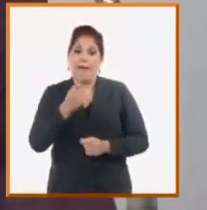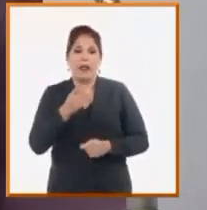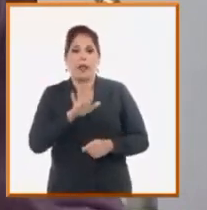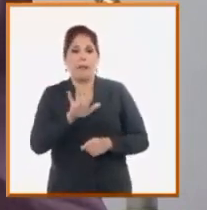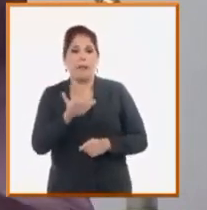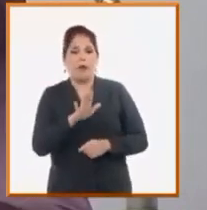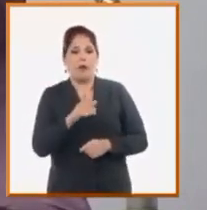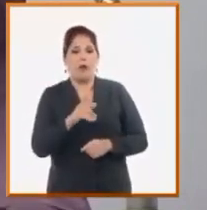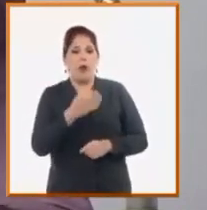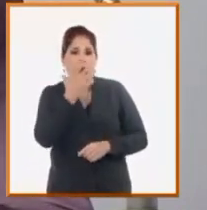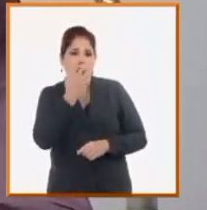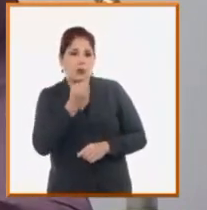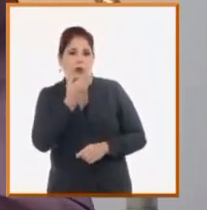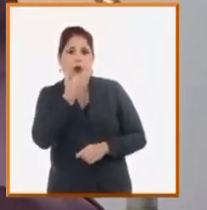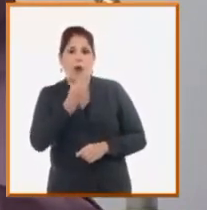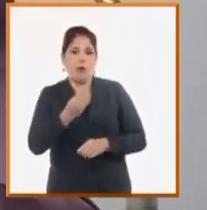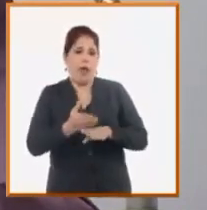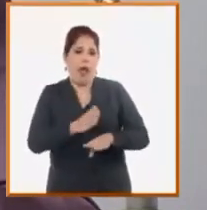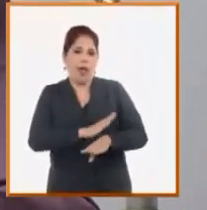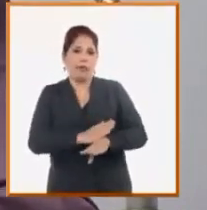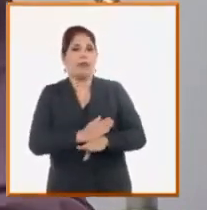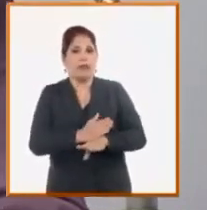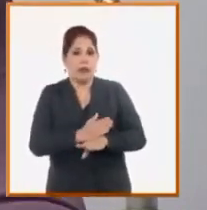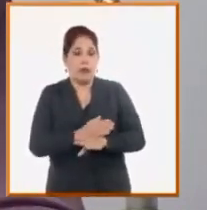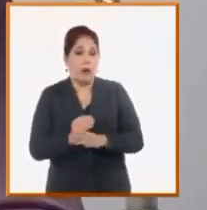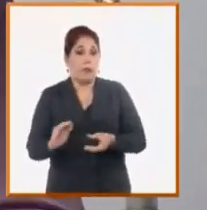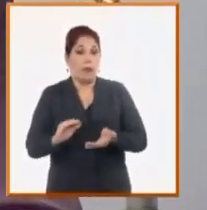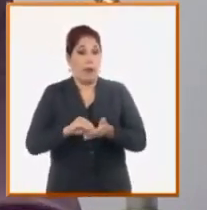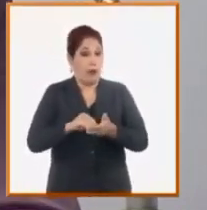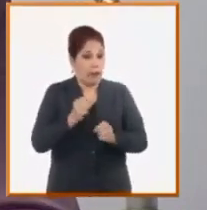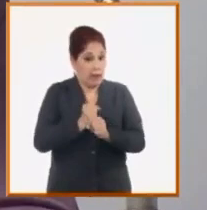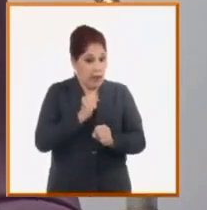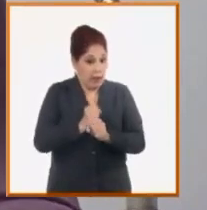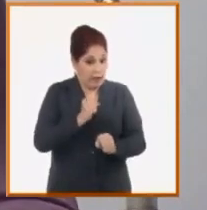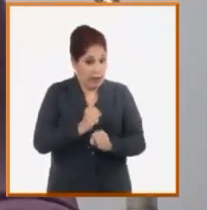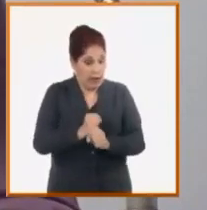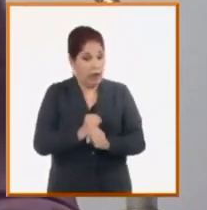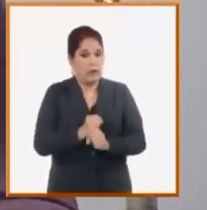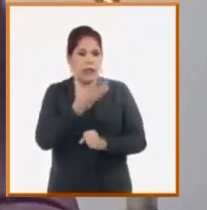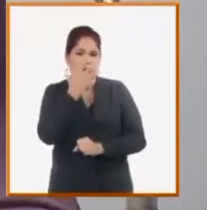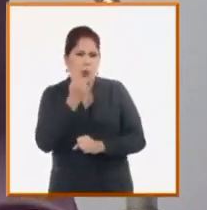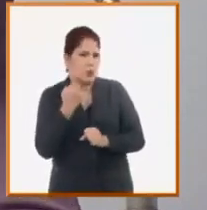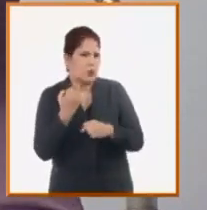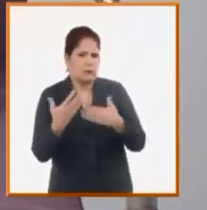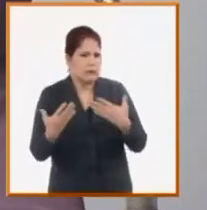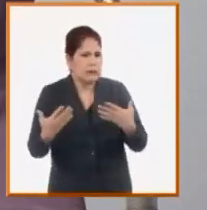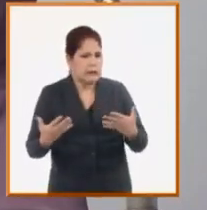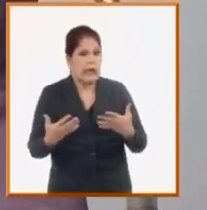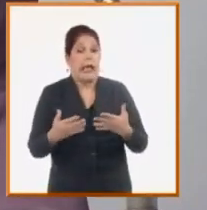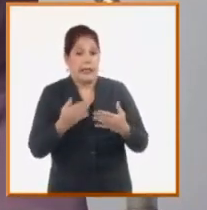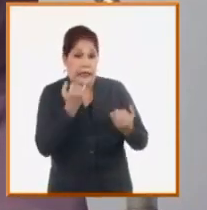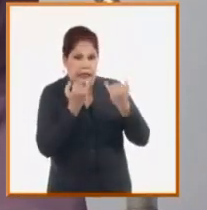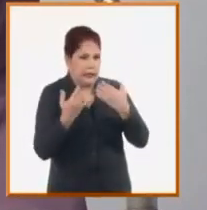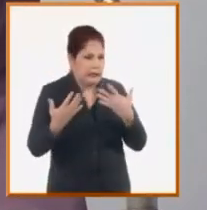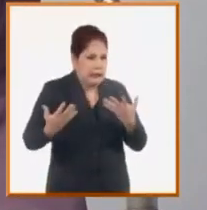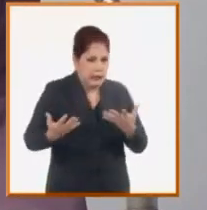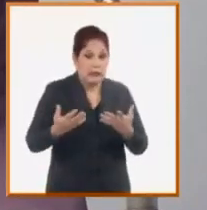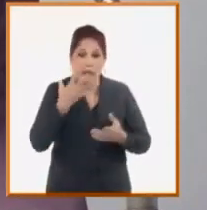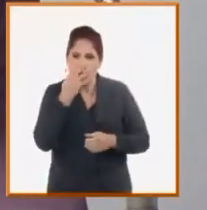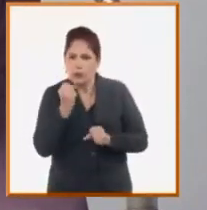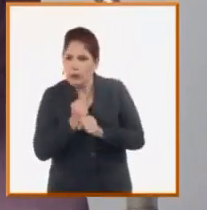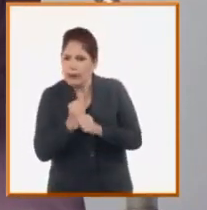profesional, incluso ya de la inserción laboral de determinadas personas que están interesadas